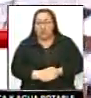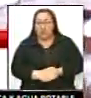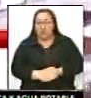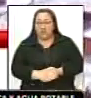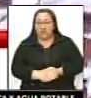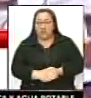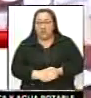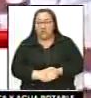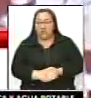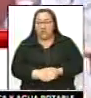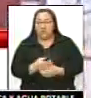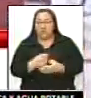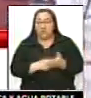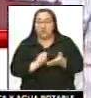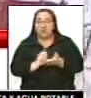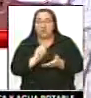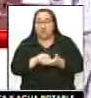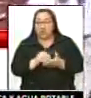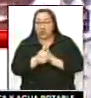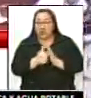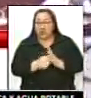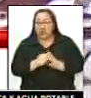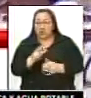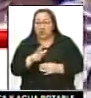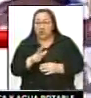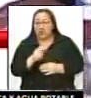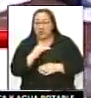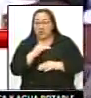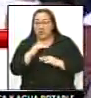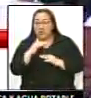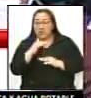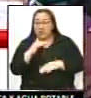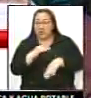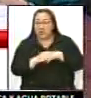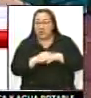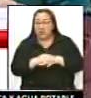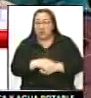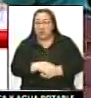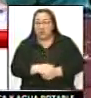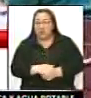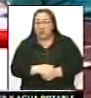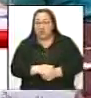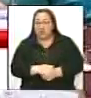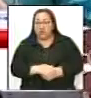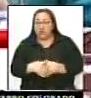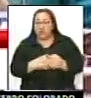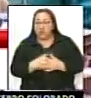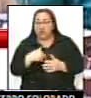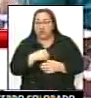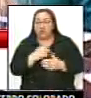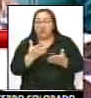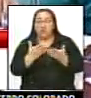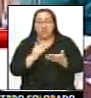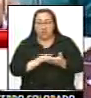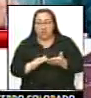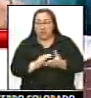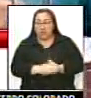Lo que aparece en el artículo 3 son los techos máximos para los cuales estamos pidiendo autorización.